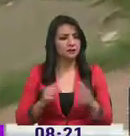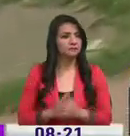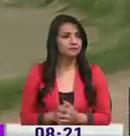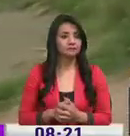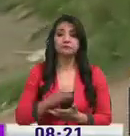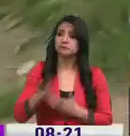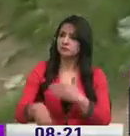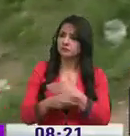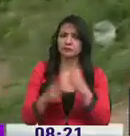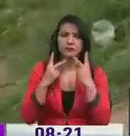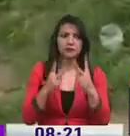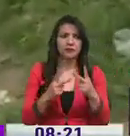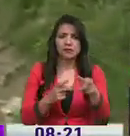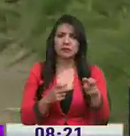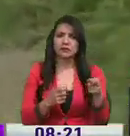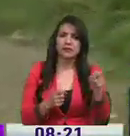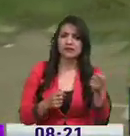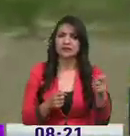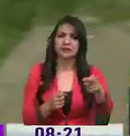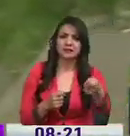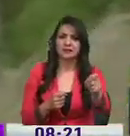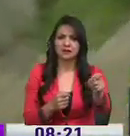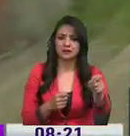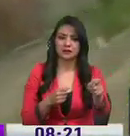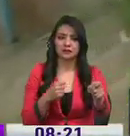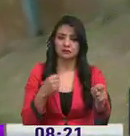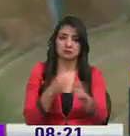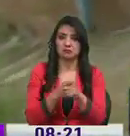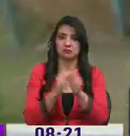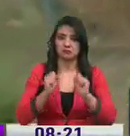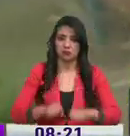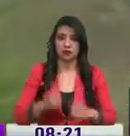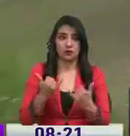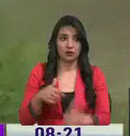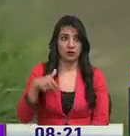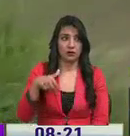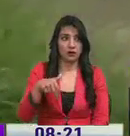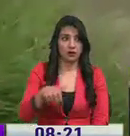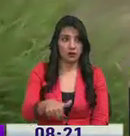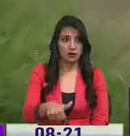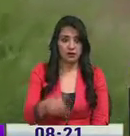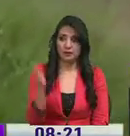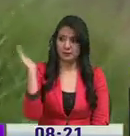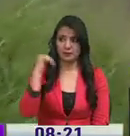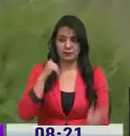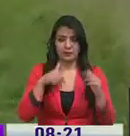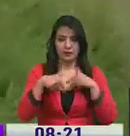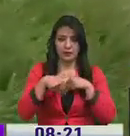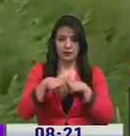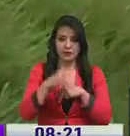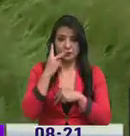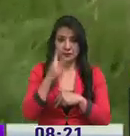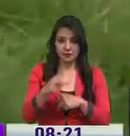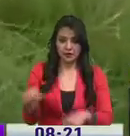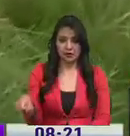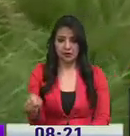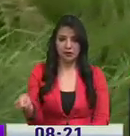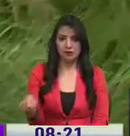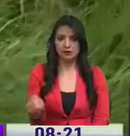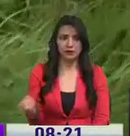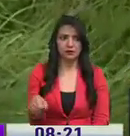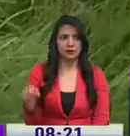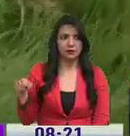veo barandales sueltos con cuales uno se puede pegar. Vamos a bajar en este momento con todos los vecinos para que vean en las circunstancias, porque ni